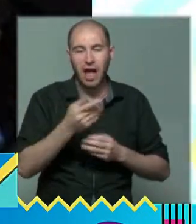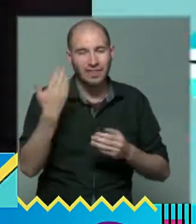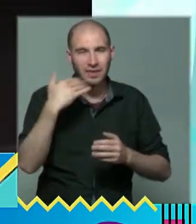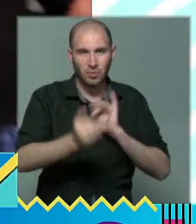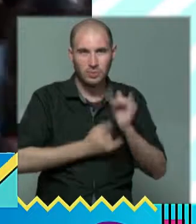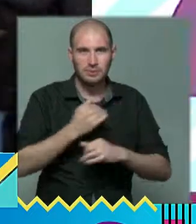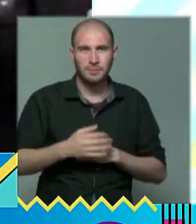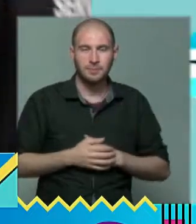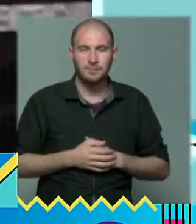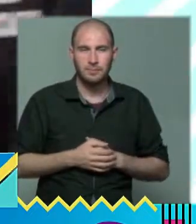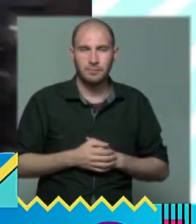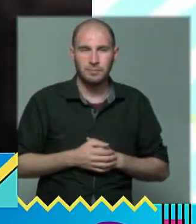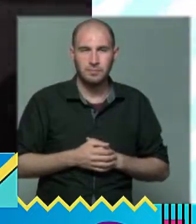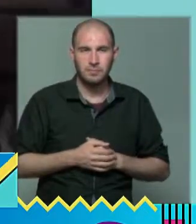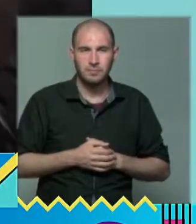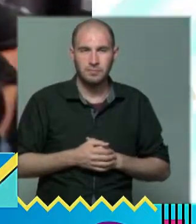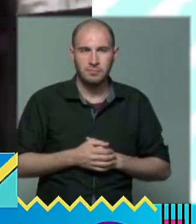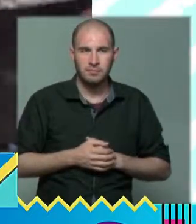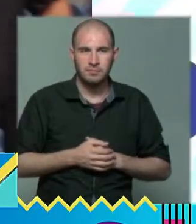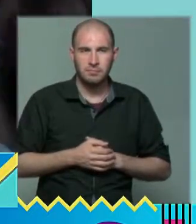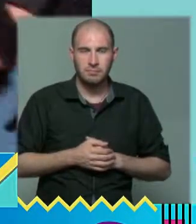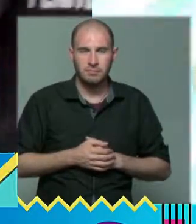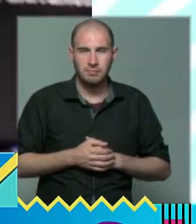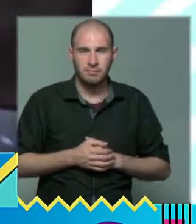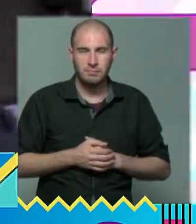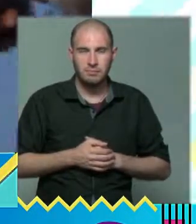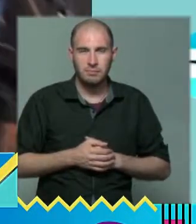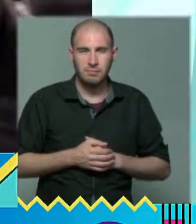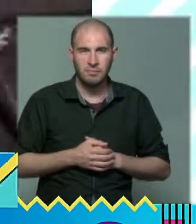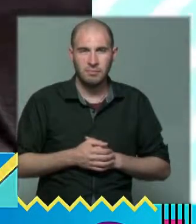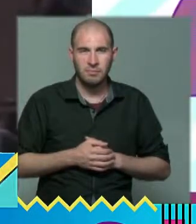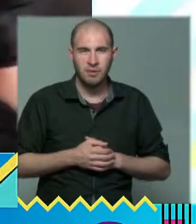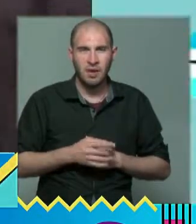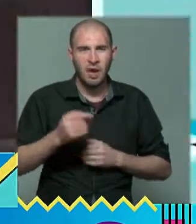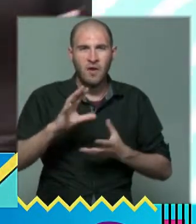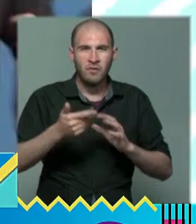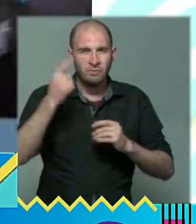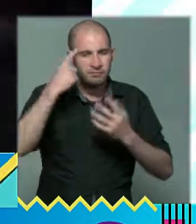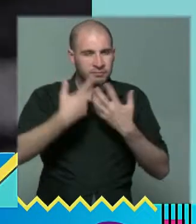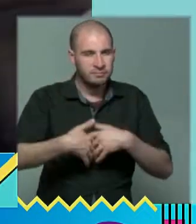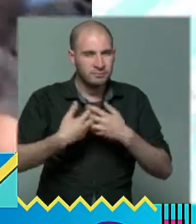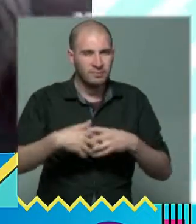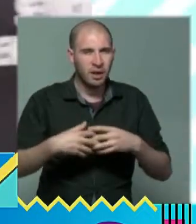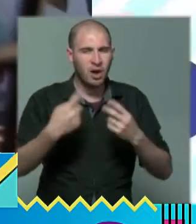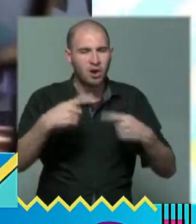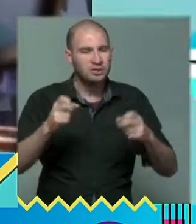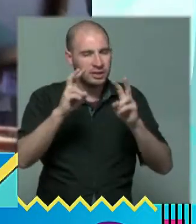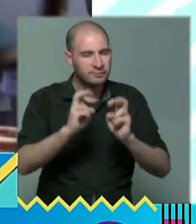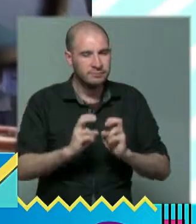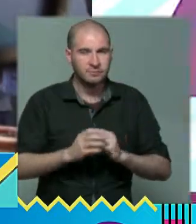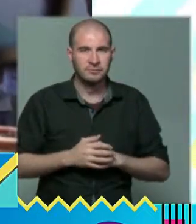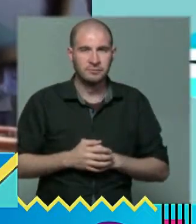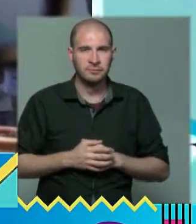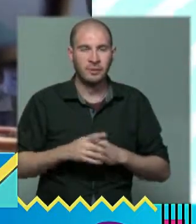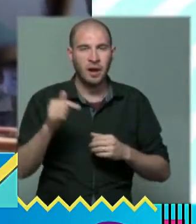principio, veo que en el razonamiento, en la forma de analizar las cosas,